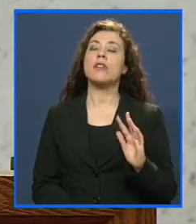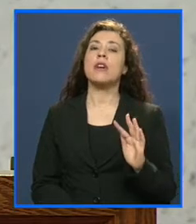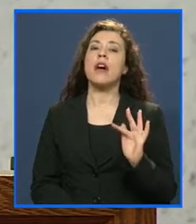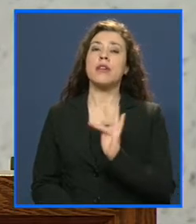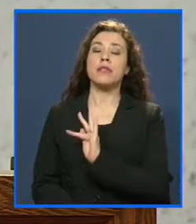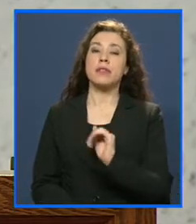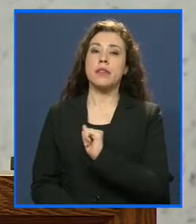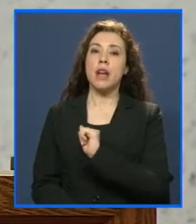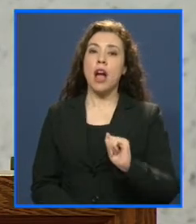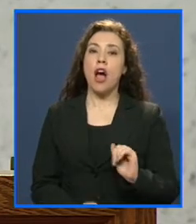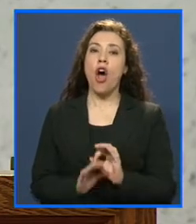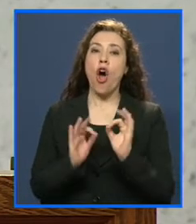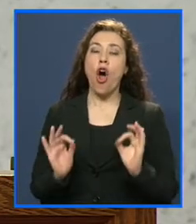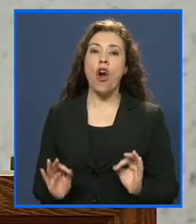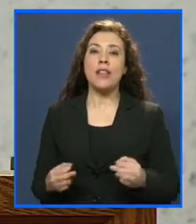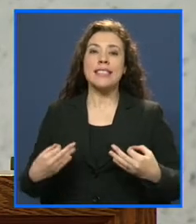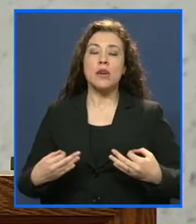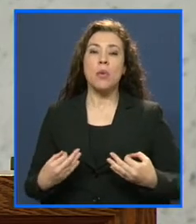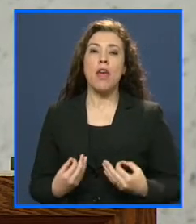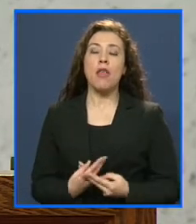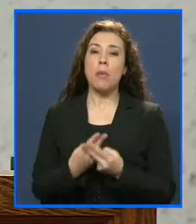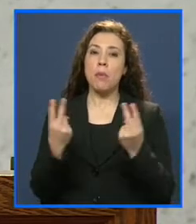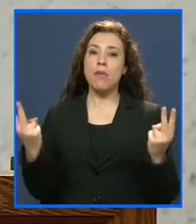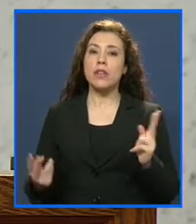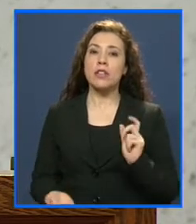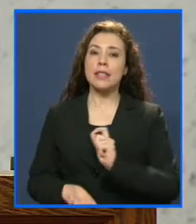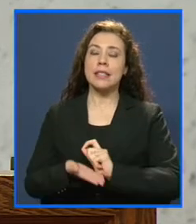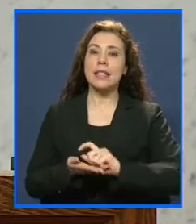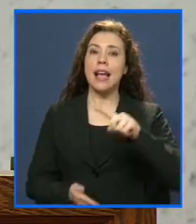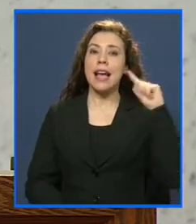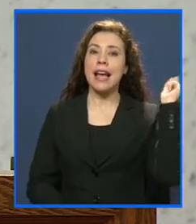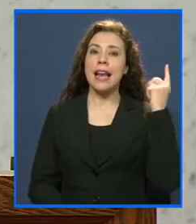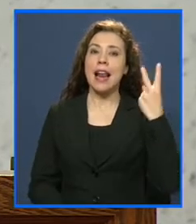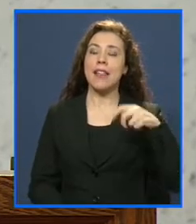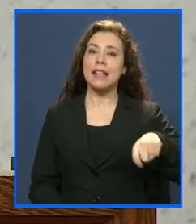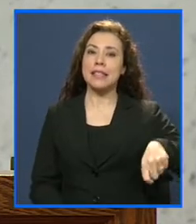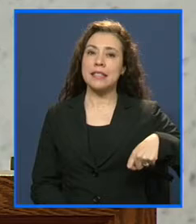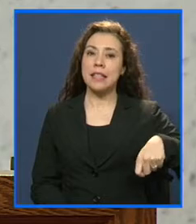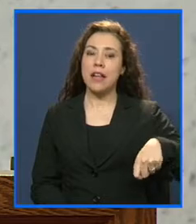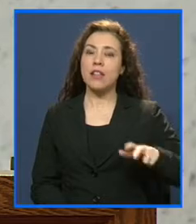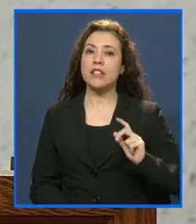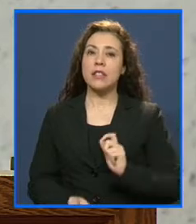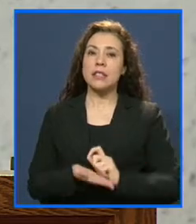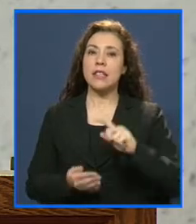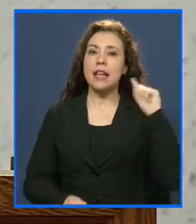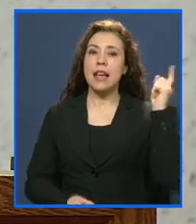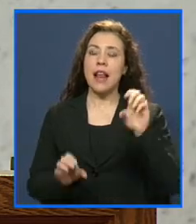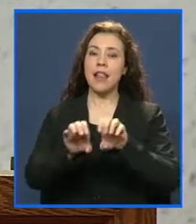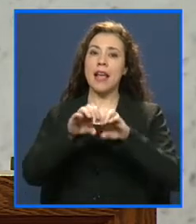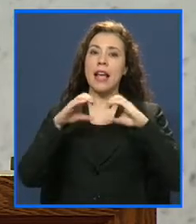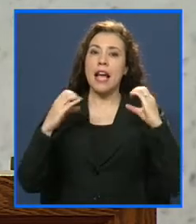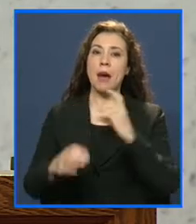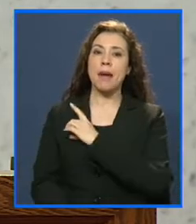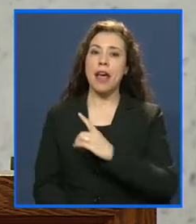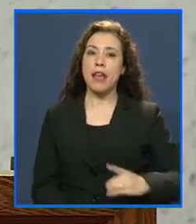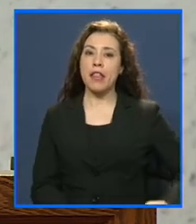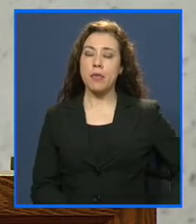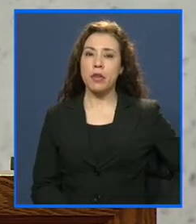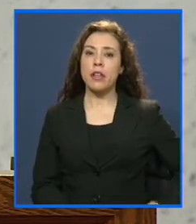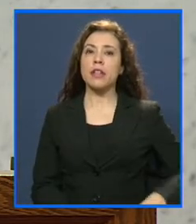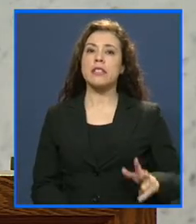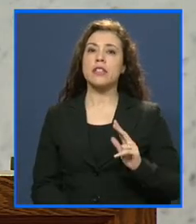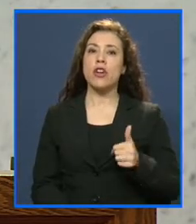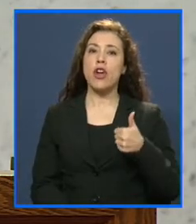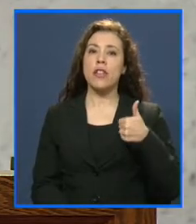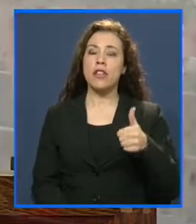orden y seguridad pública señor secretario general del senado societario general de la cámara de diputados señor